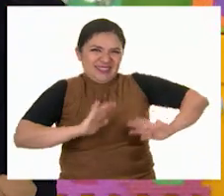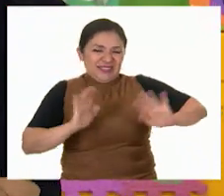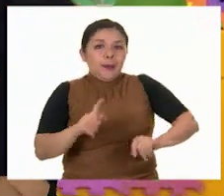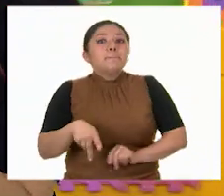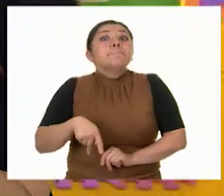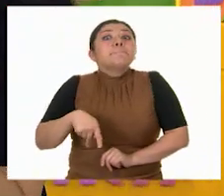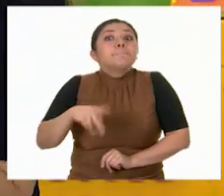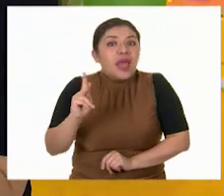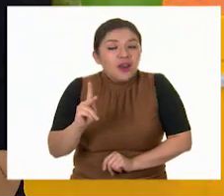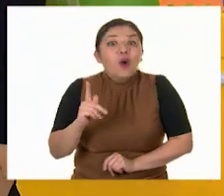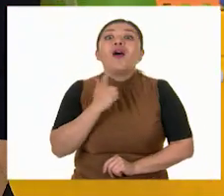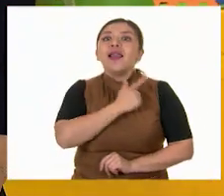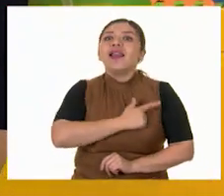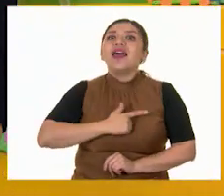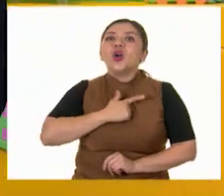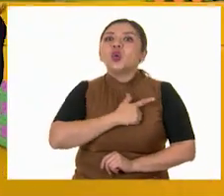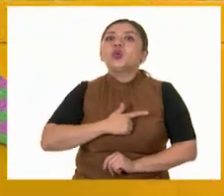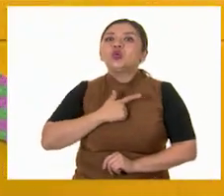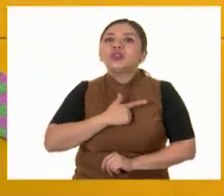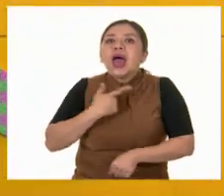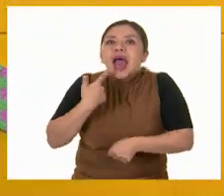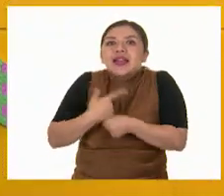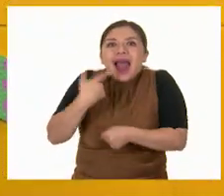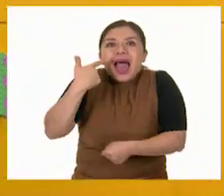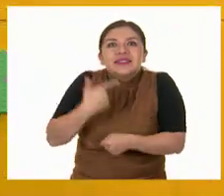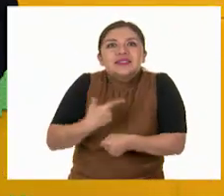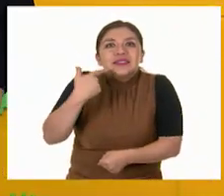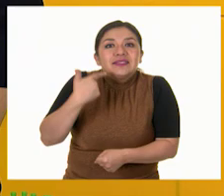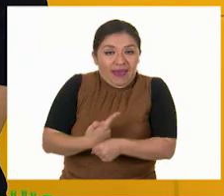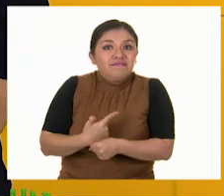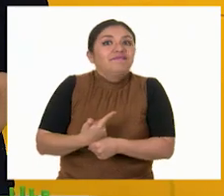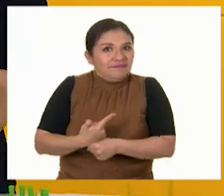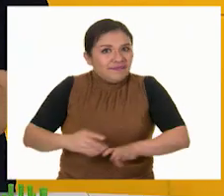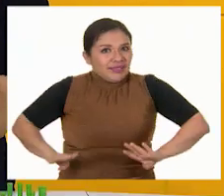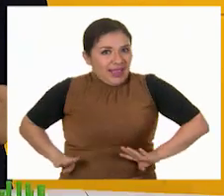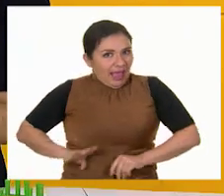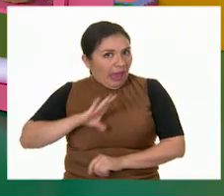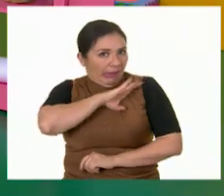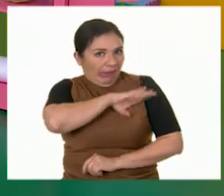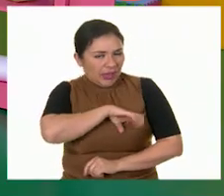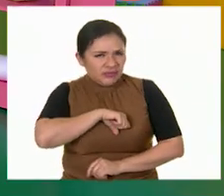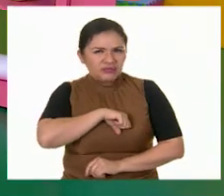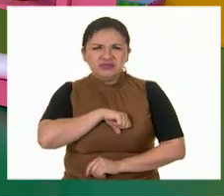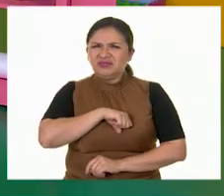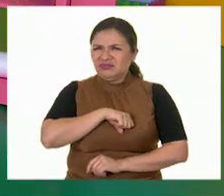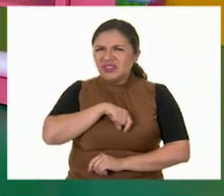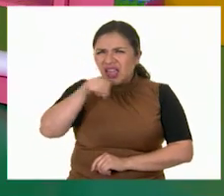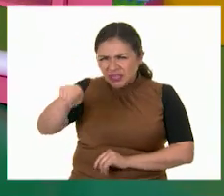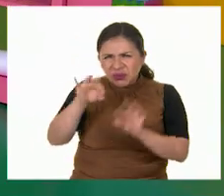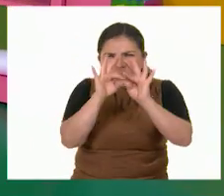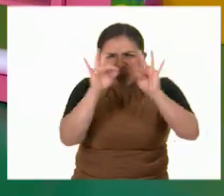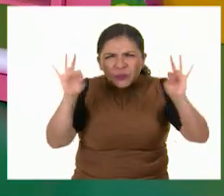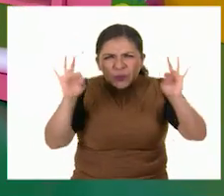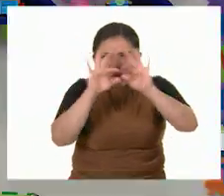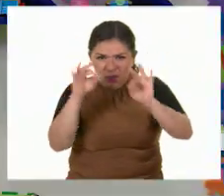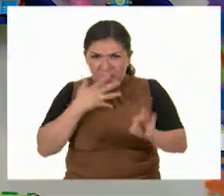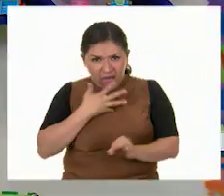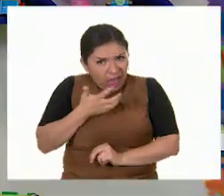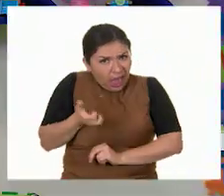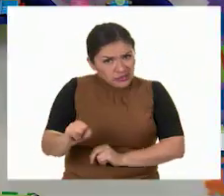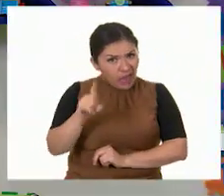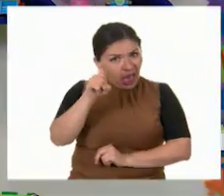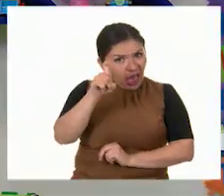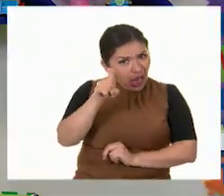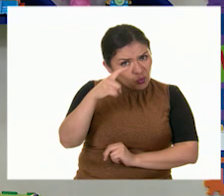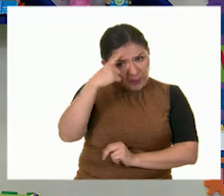¿Pero qué crees que sí le gusta? La grasita. Ah, y esos alfileres andan por ahí en el agua flotando